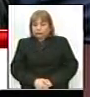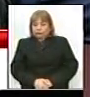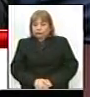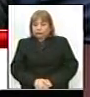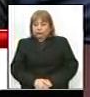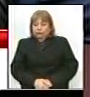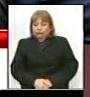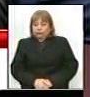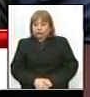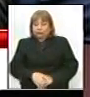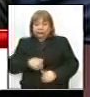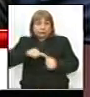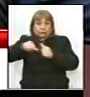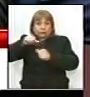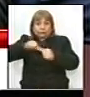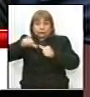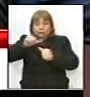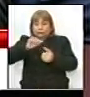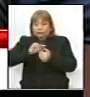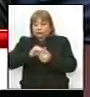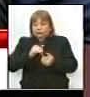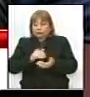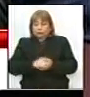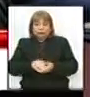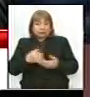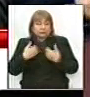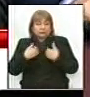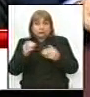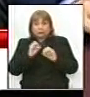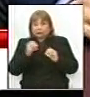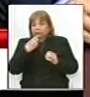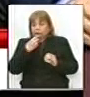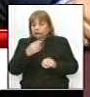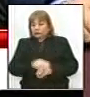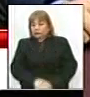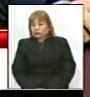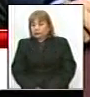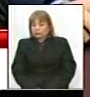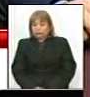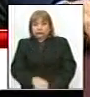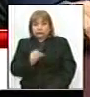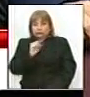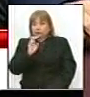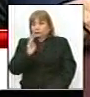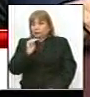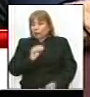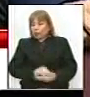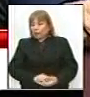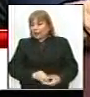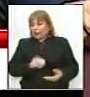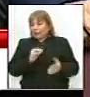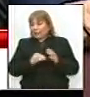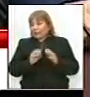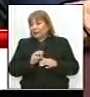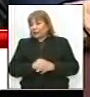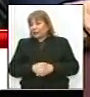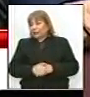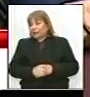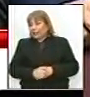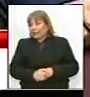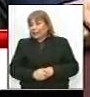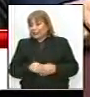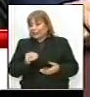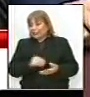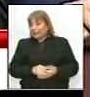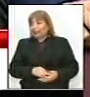a involucrarlo en acciones en las cuales él no tiene nada que ver y luego en la subcomisión de acusaciones constitucionales dice que si lo conoce